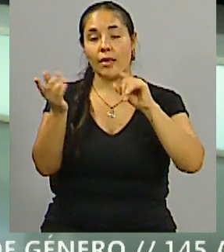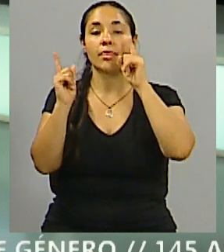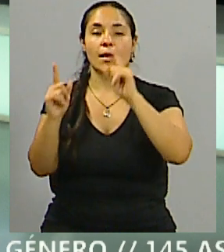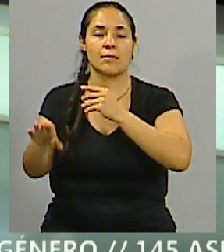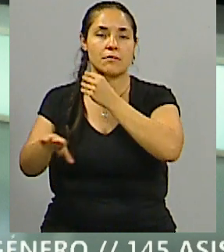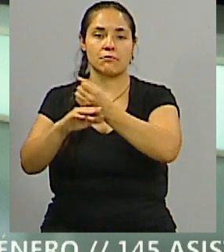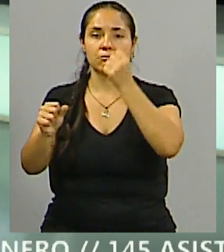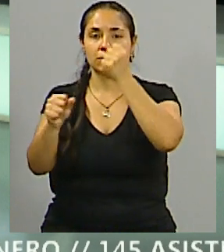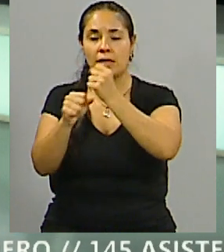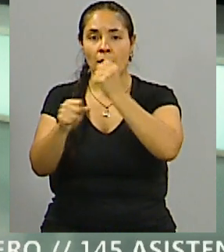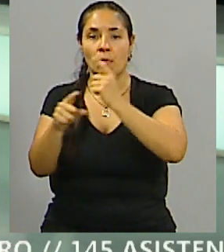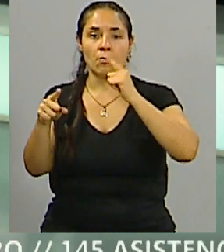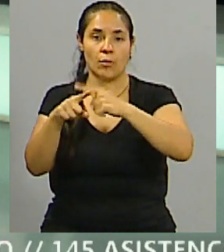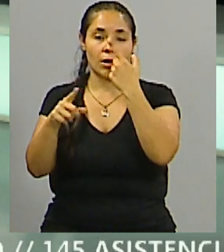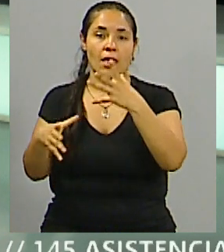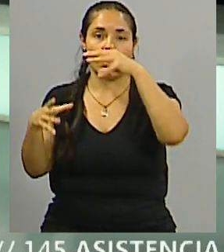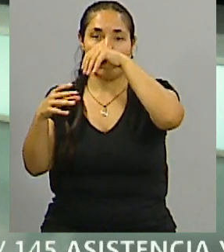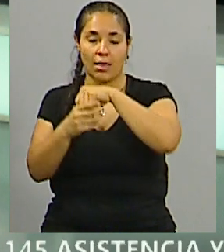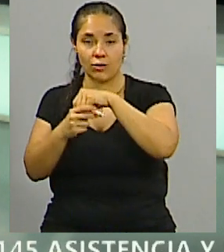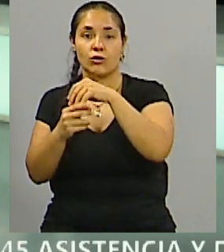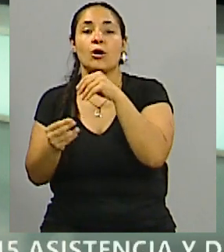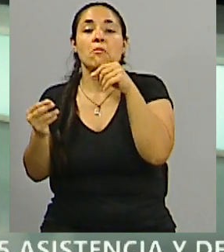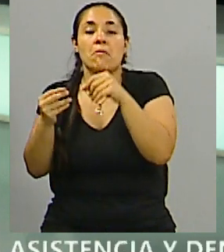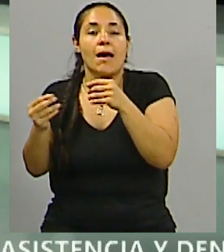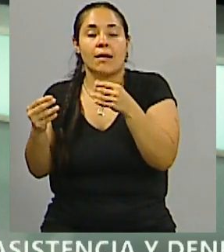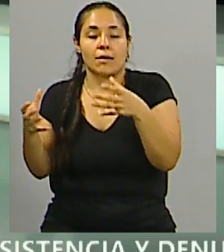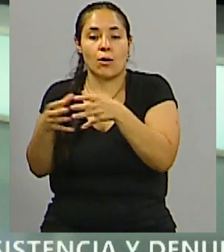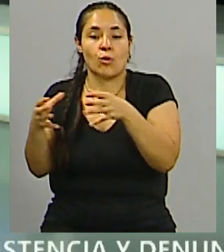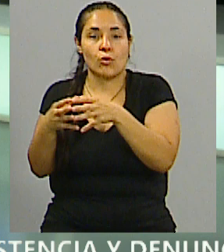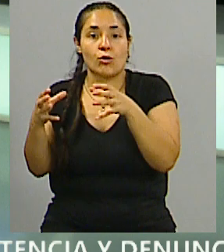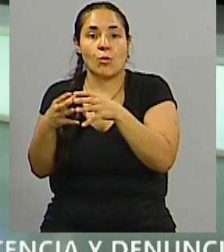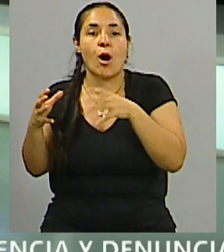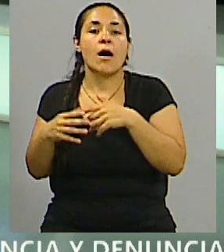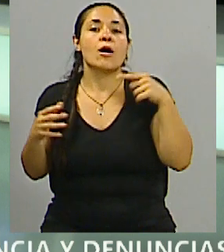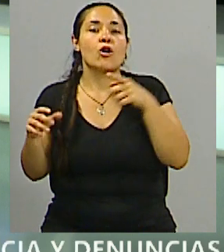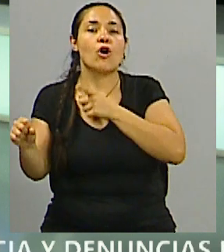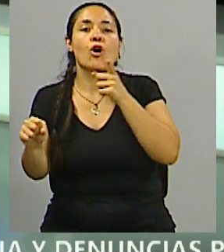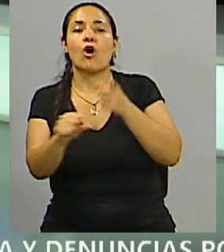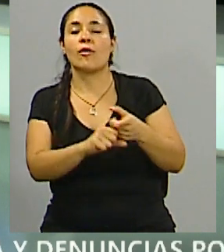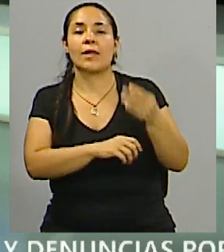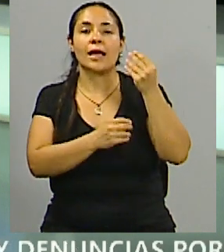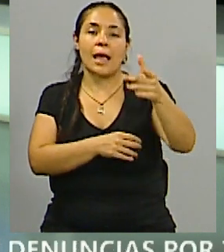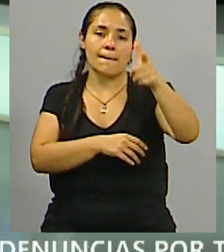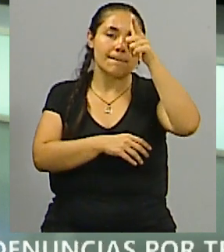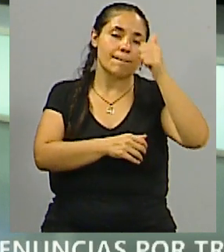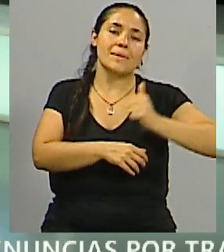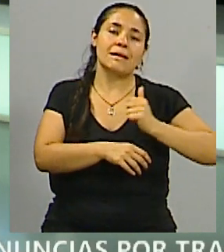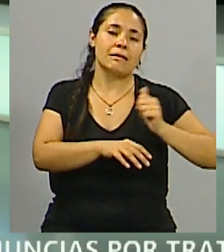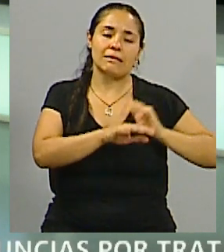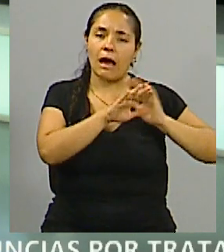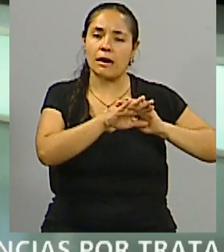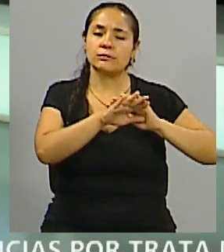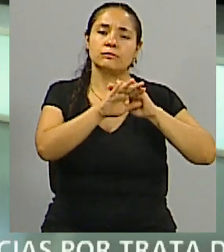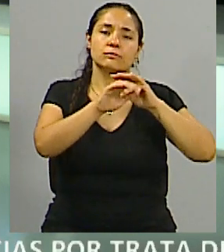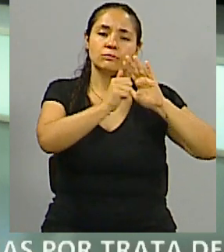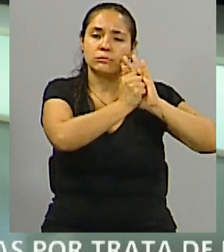de la Represión Policial, CORREPI. ¿Sí? Es una de las tantas organizaciones que justamente salen siempre a